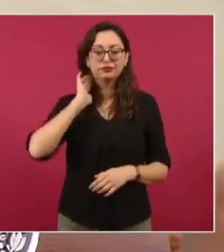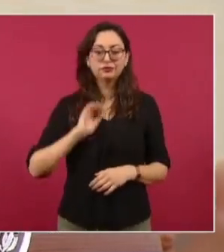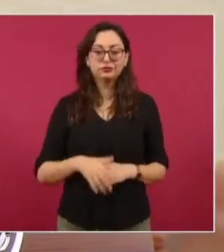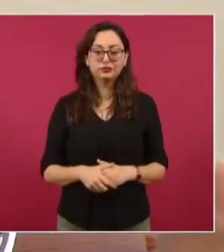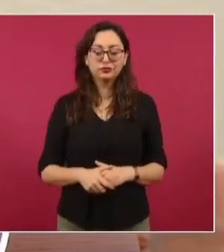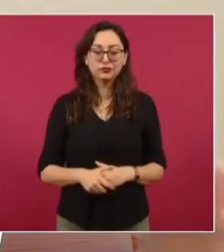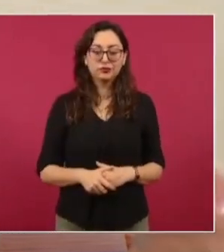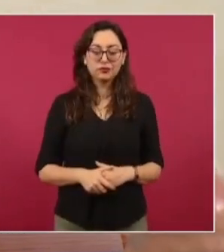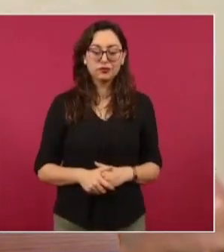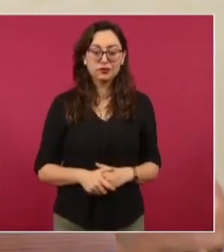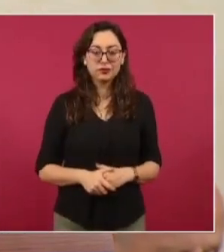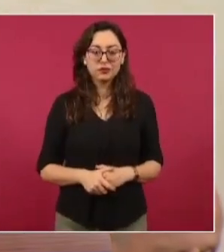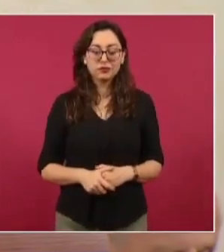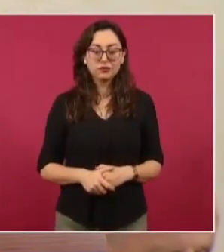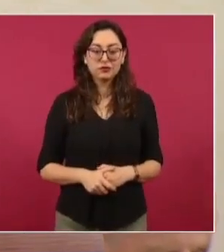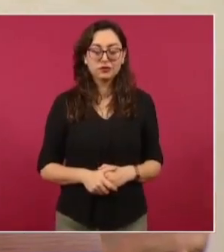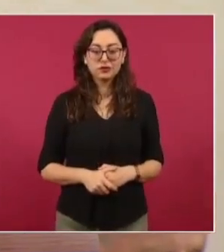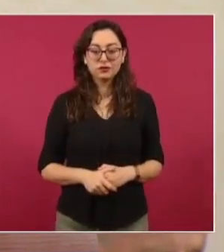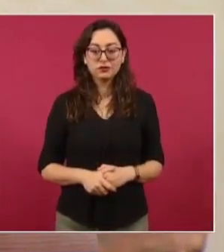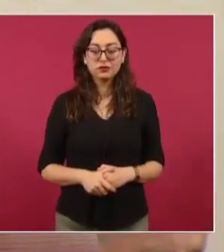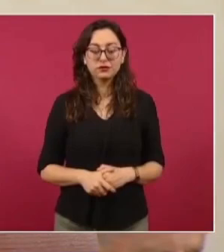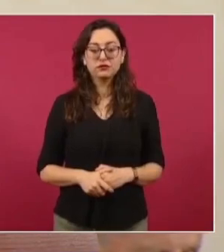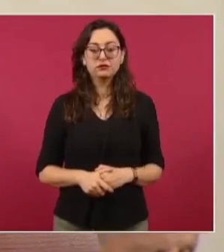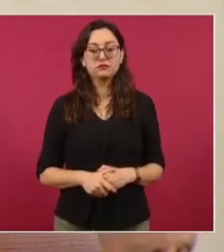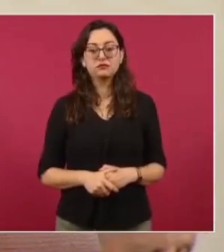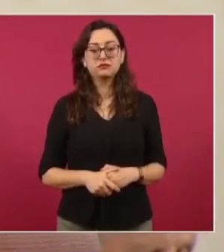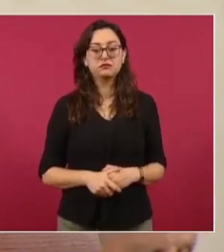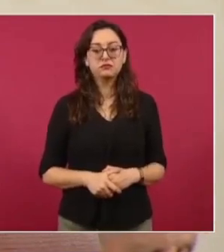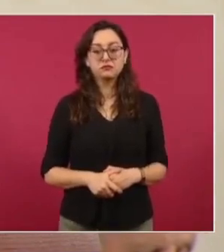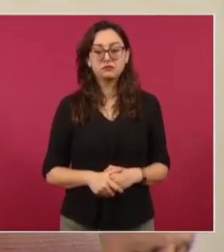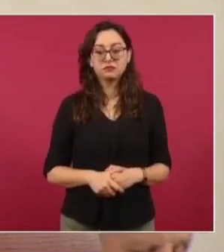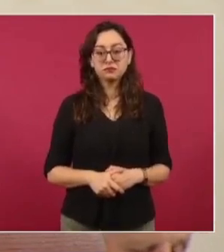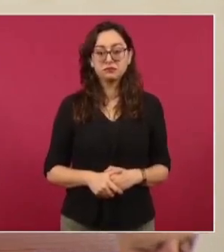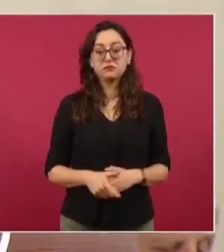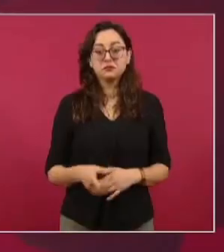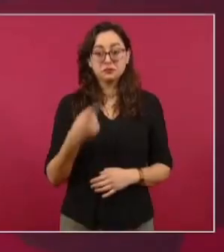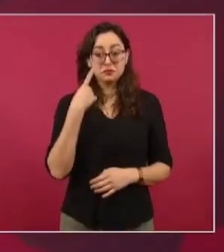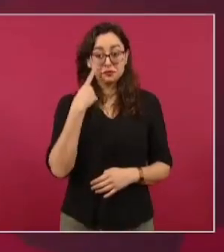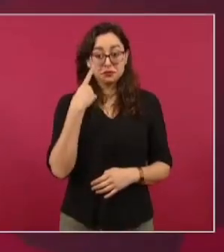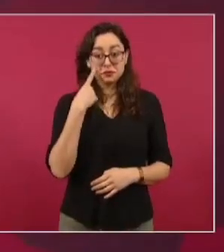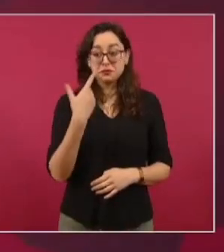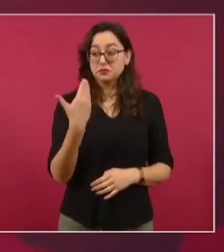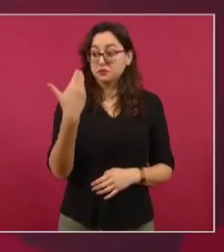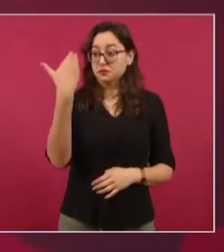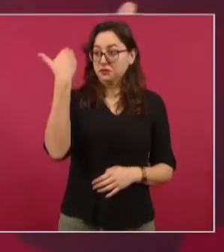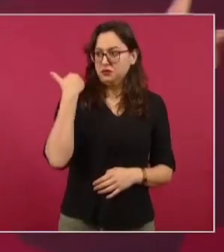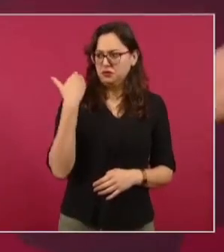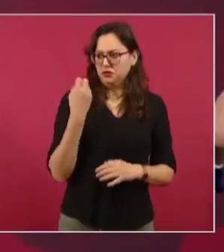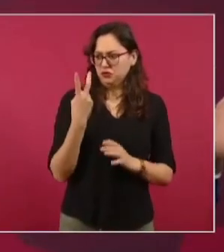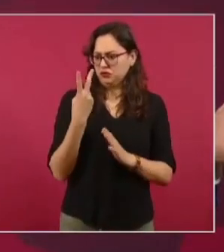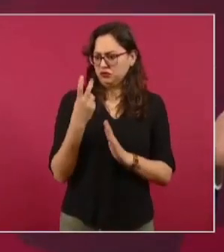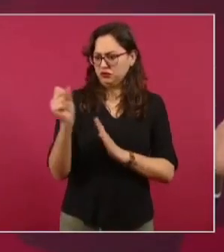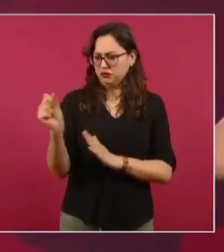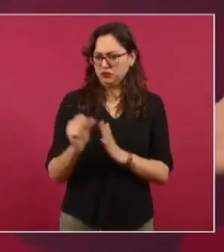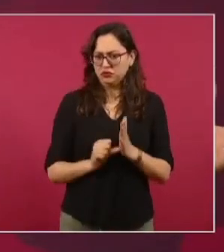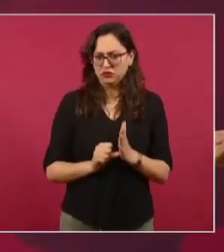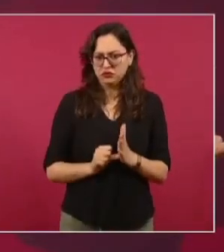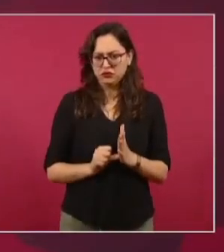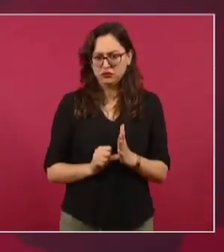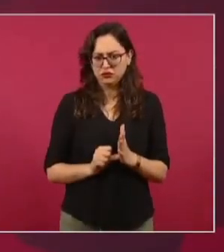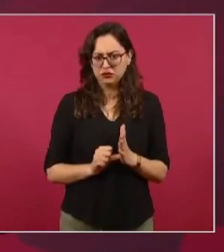informando hoy que hace como dos meses detuvieron pero creo que nada más lo